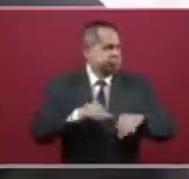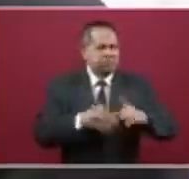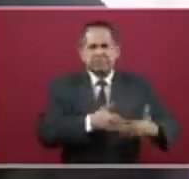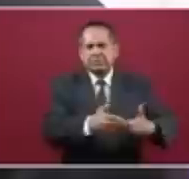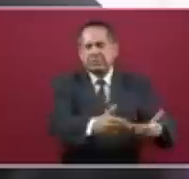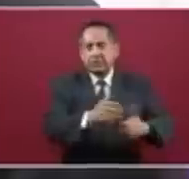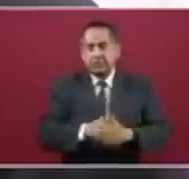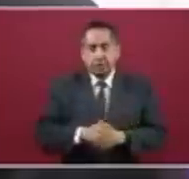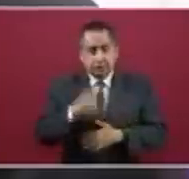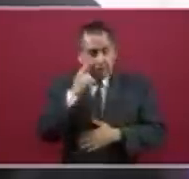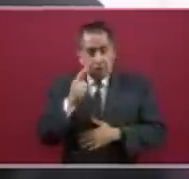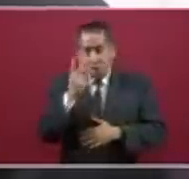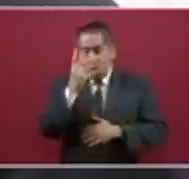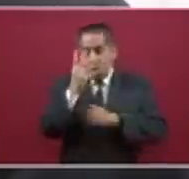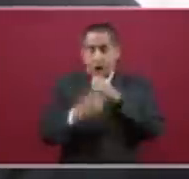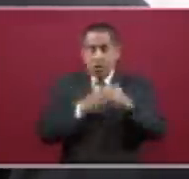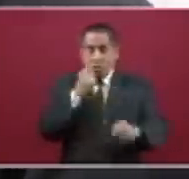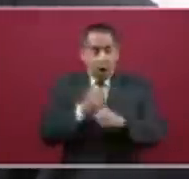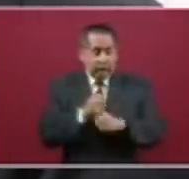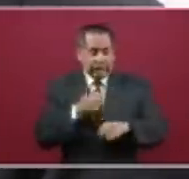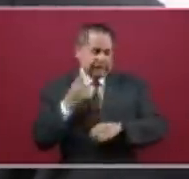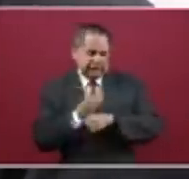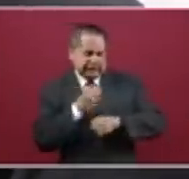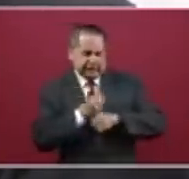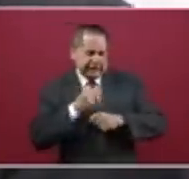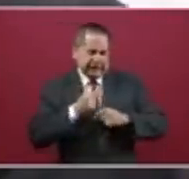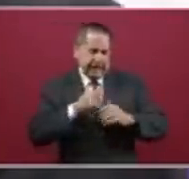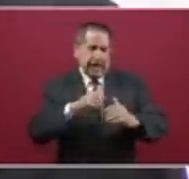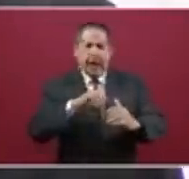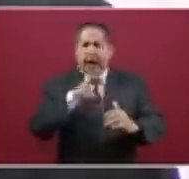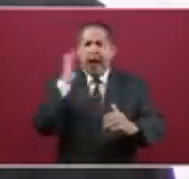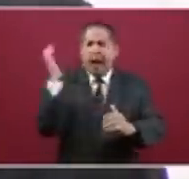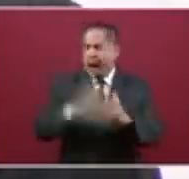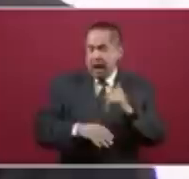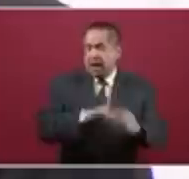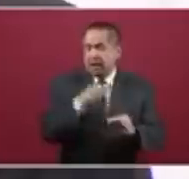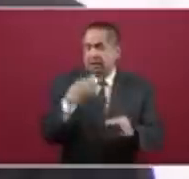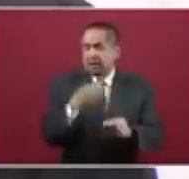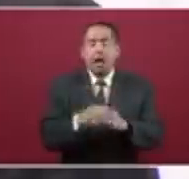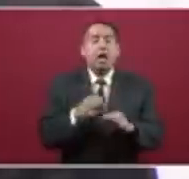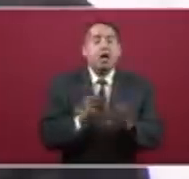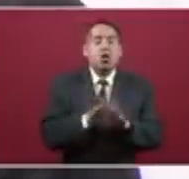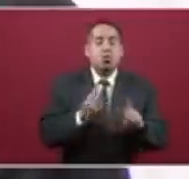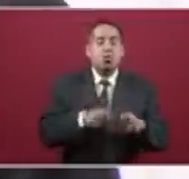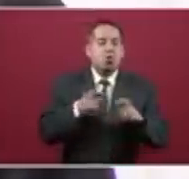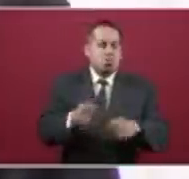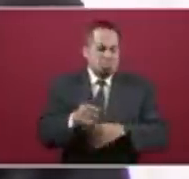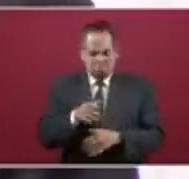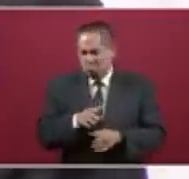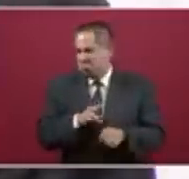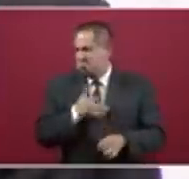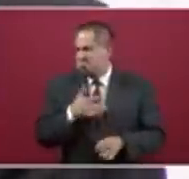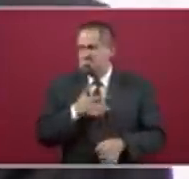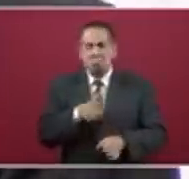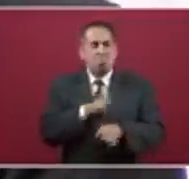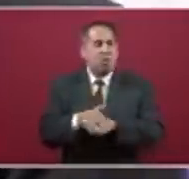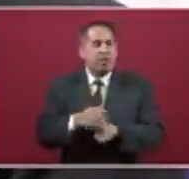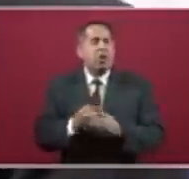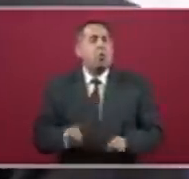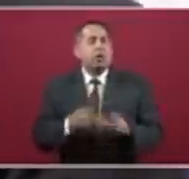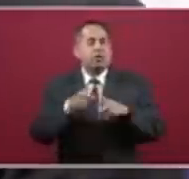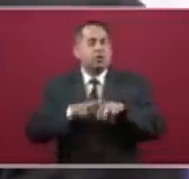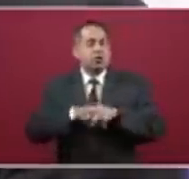una vez terminada esa importante red de comunicación se tendrá una capacidad para trasladar